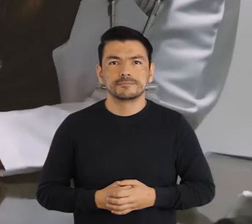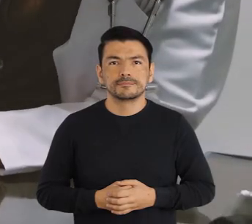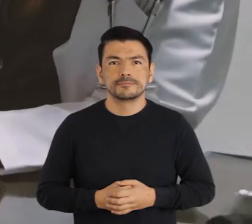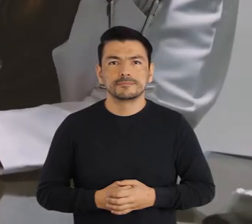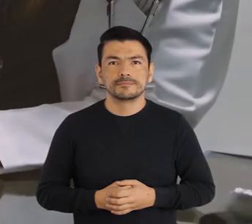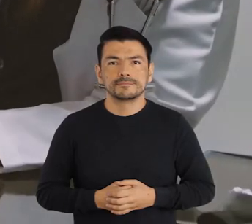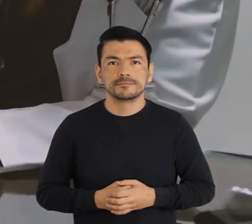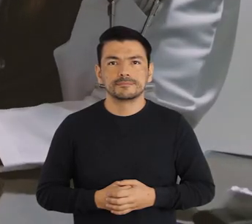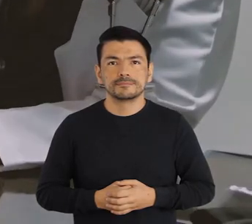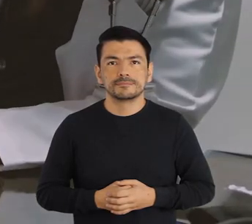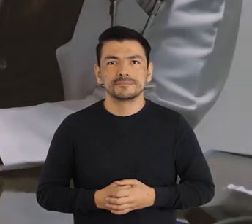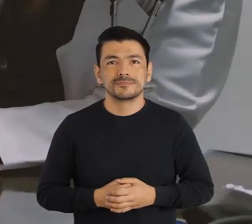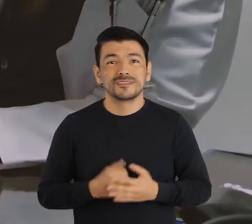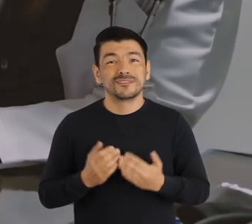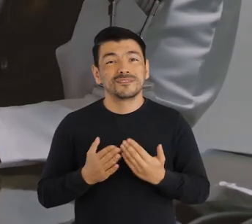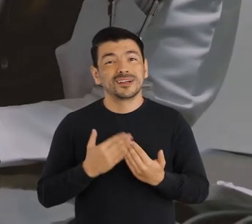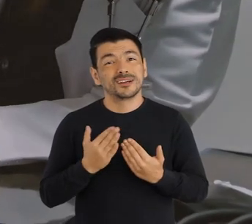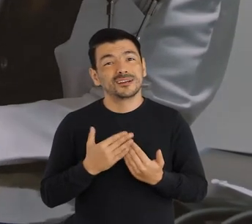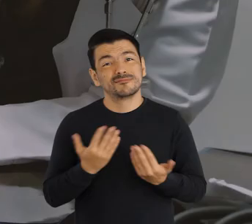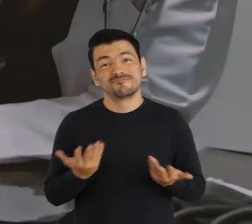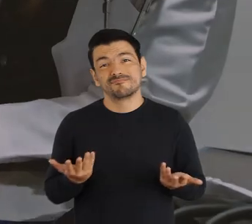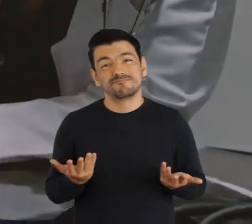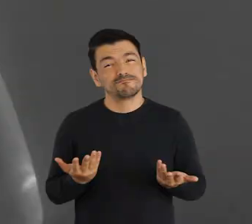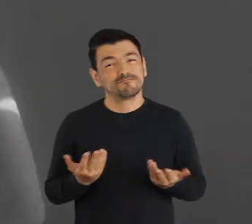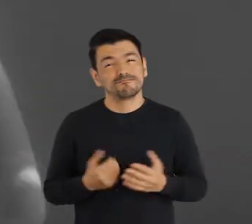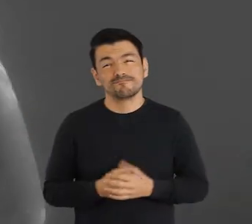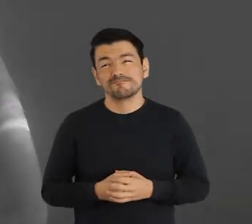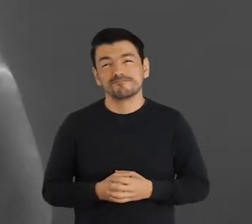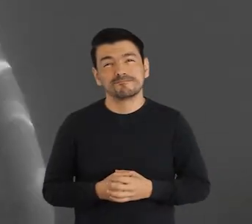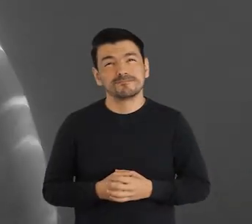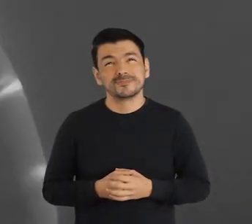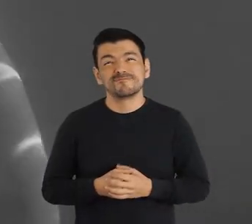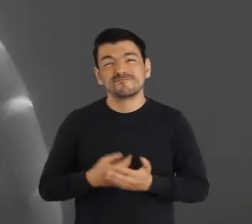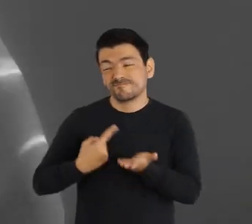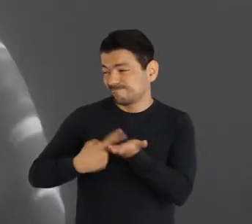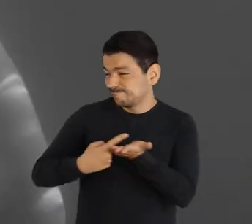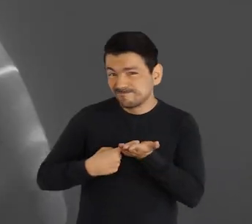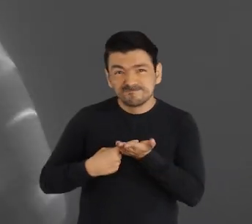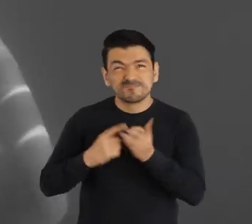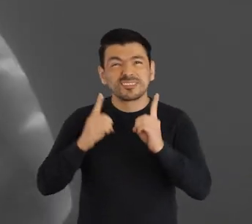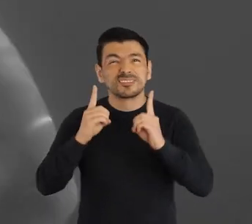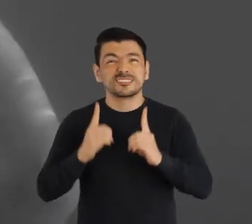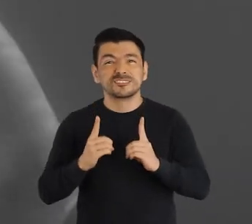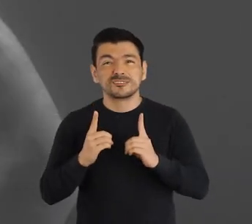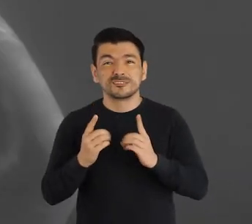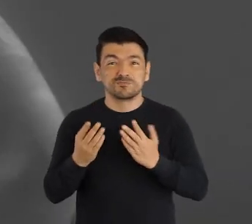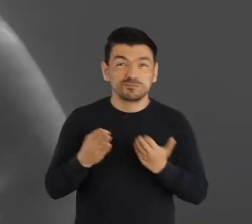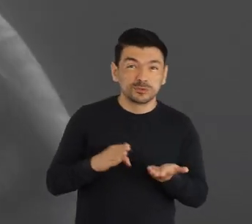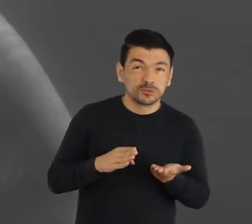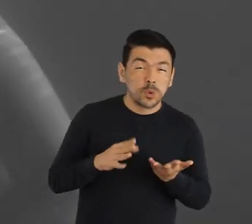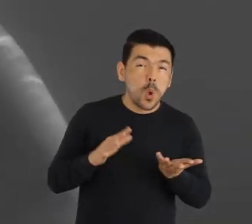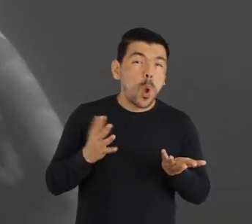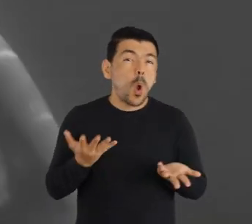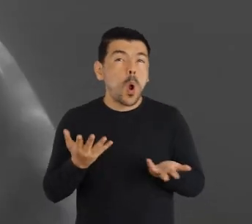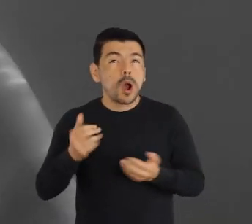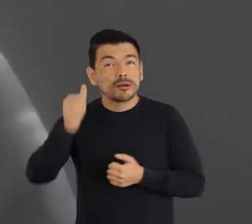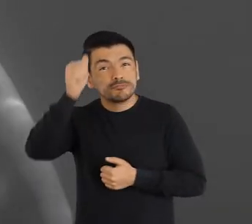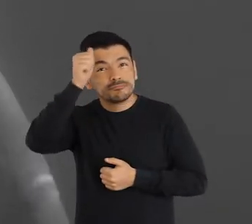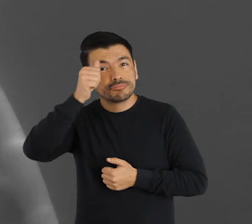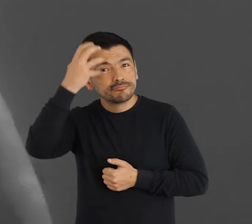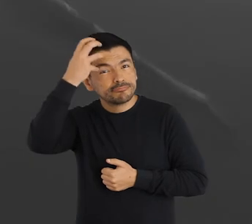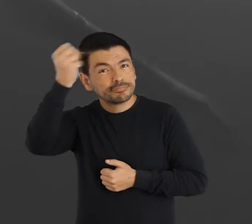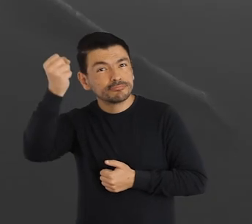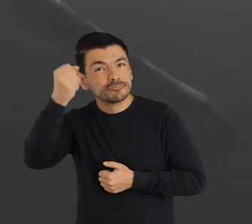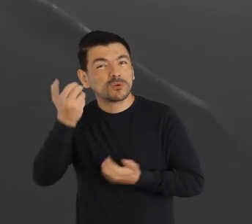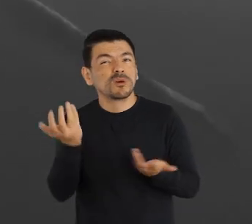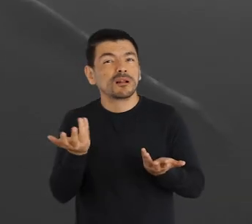No fue fácil aceptar que para salvar tu vida, una parte de tu cerebro sería extirpada. Sin